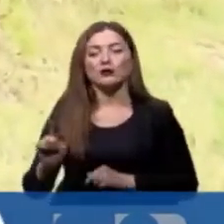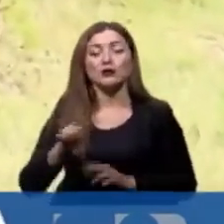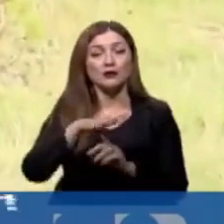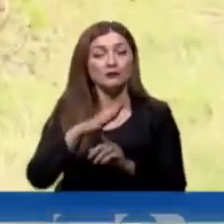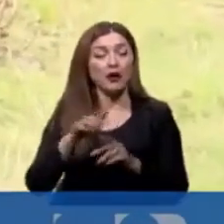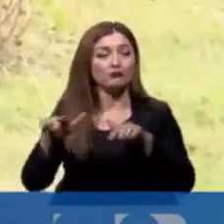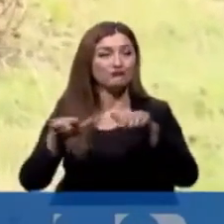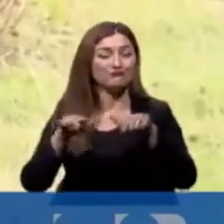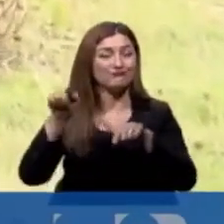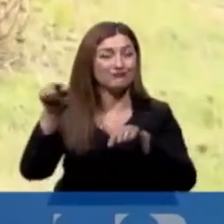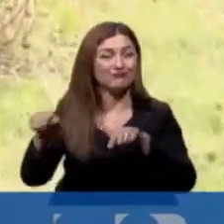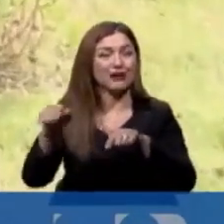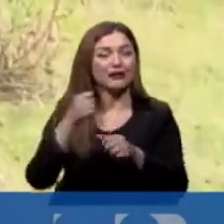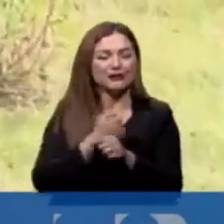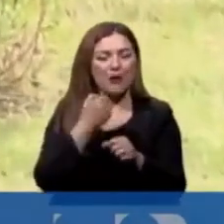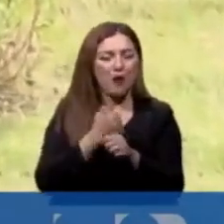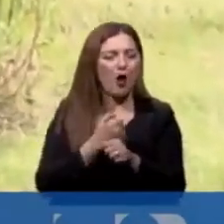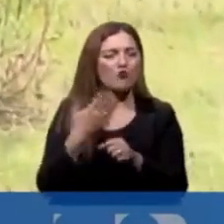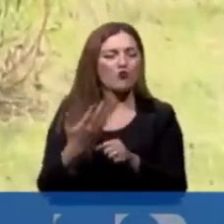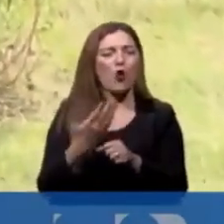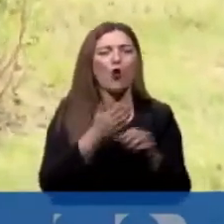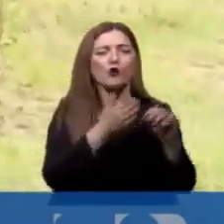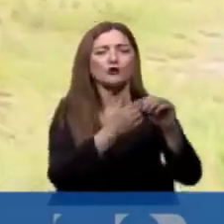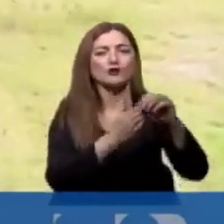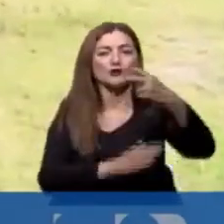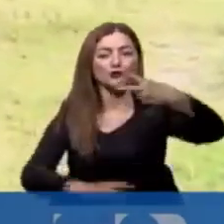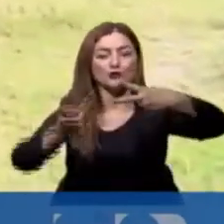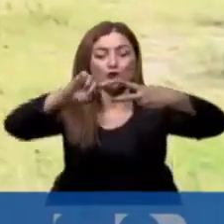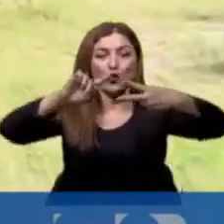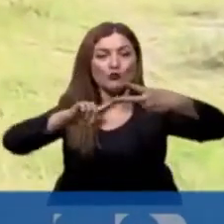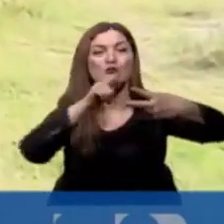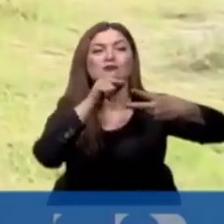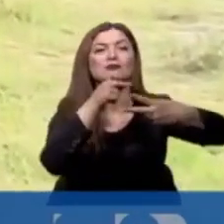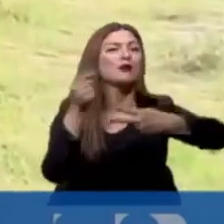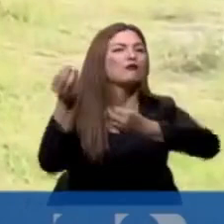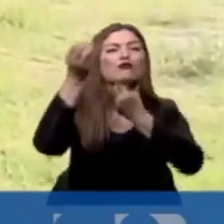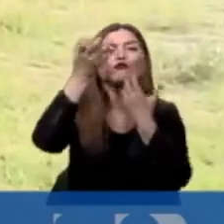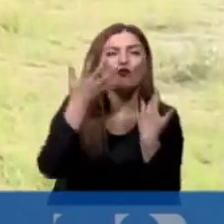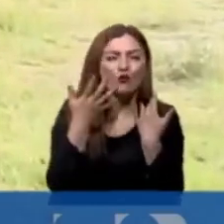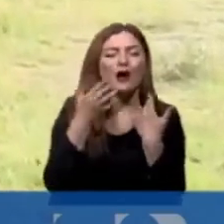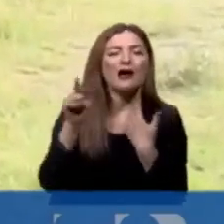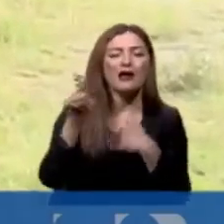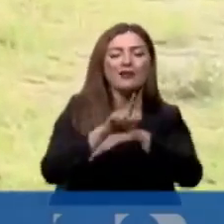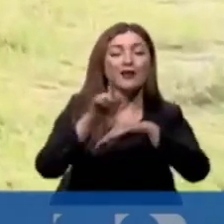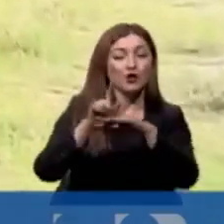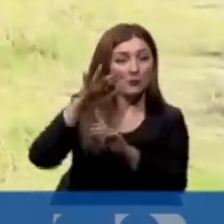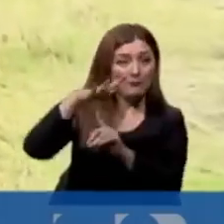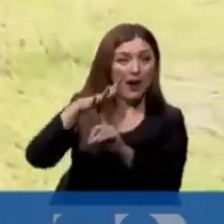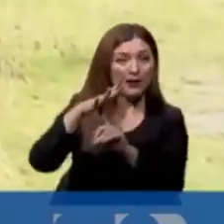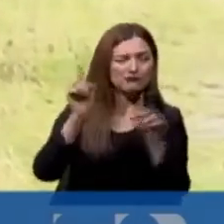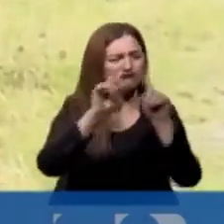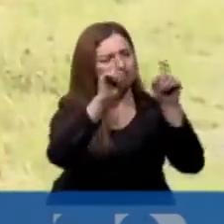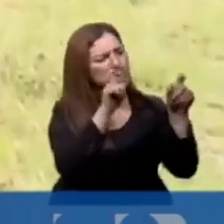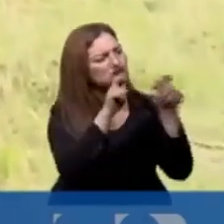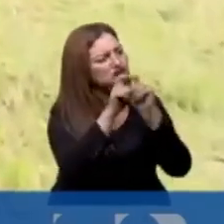justamente estas labores tienen dos objetivos. ¿Y quién mejor que Mario Román, el director metropolitano de parques, para que nos cuentes un poquito